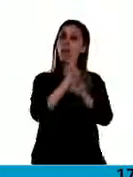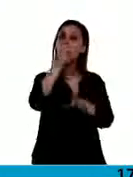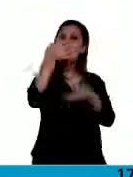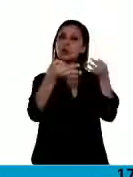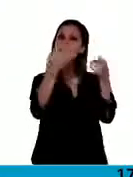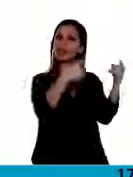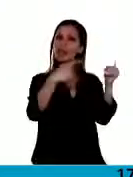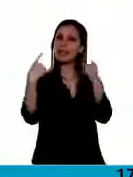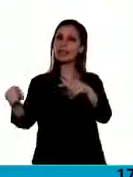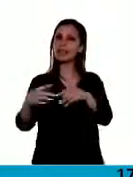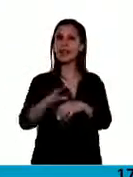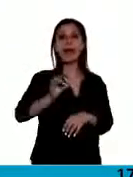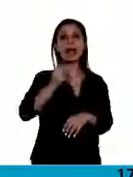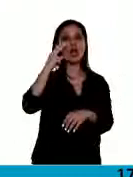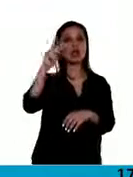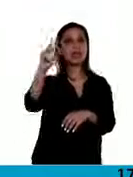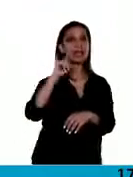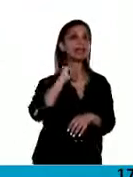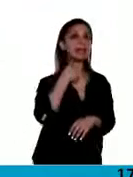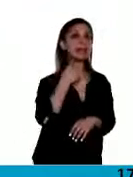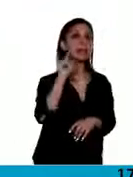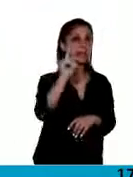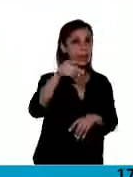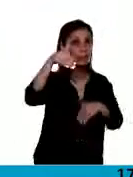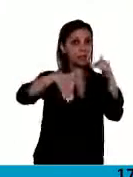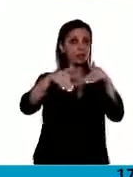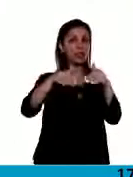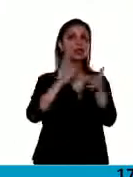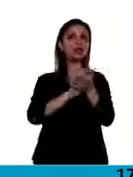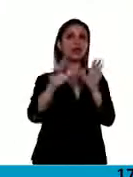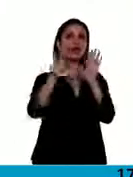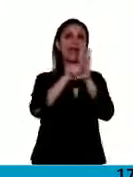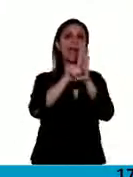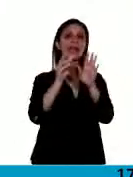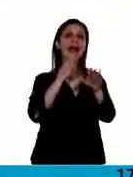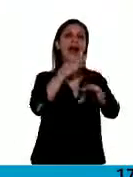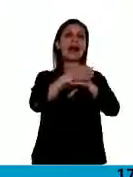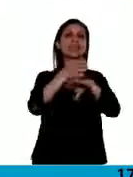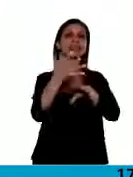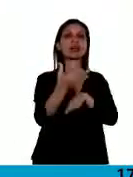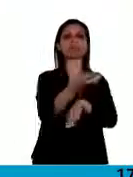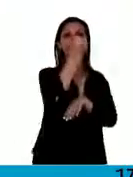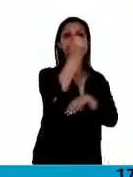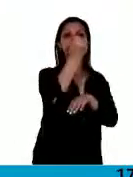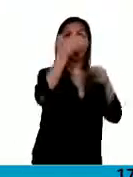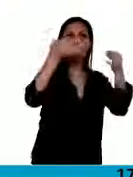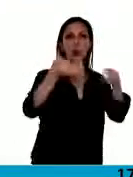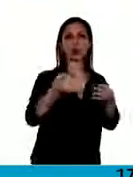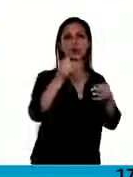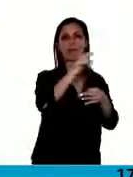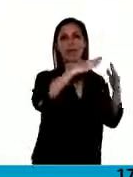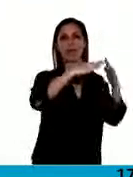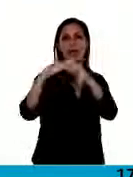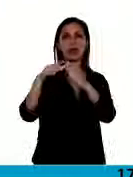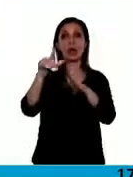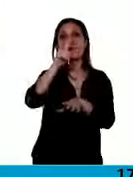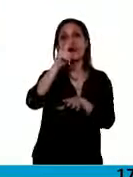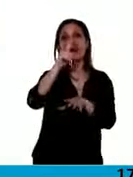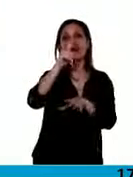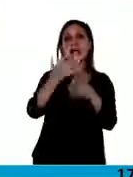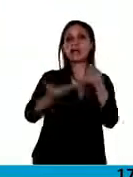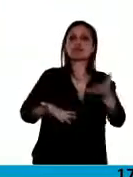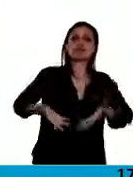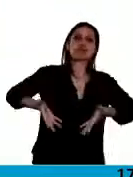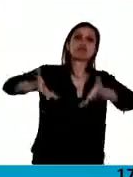año 2013 se votó también aquí la Ley de Acceso Justa al Hábitat, que establece que para el caso de los grandes emprendimientos,